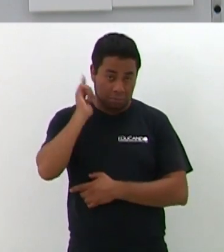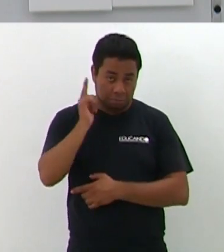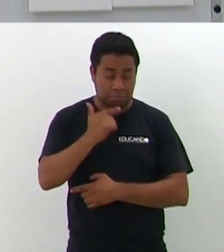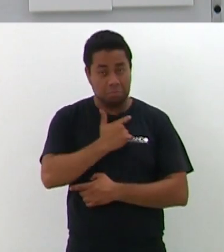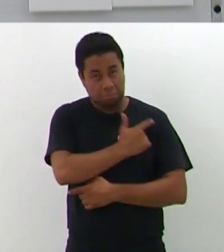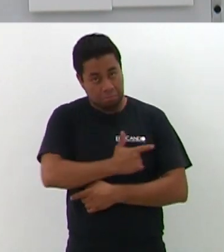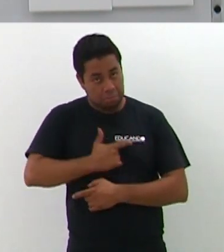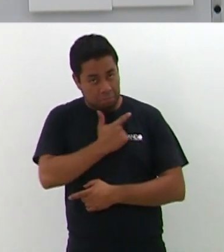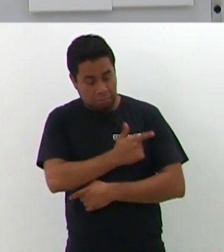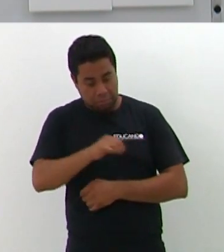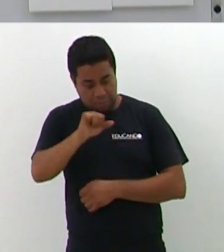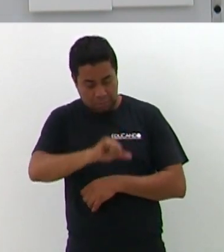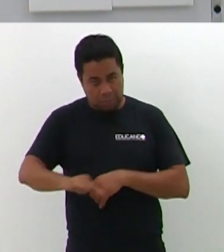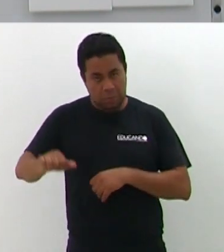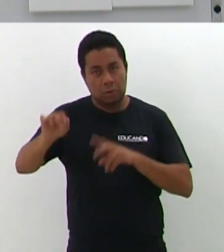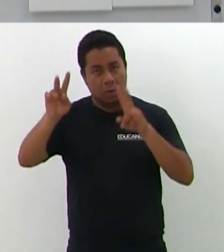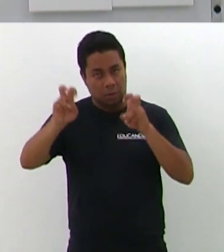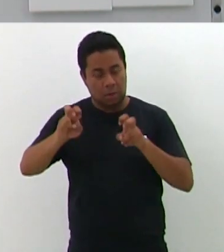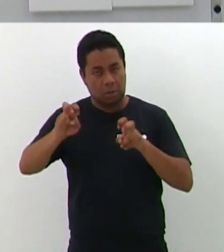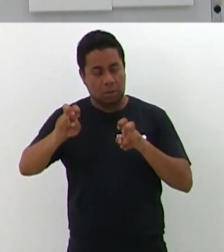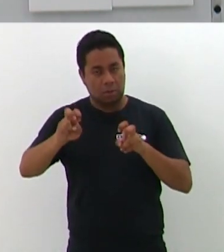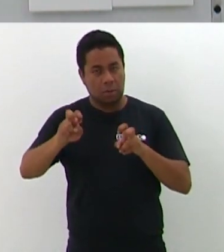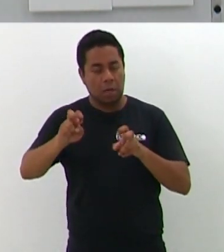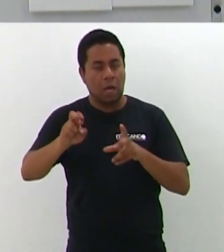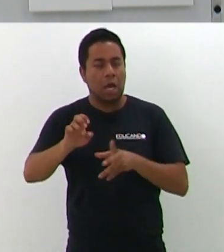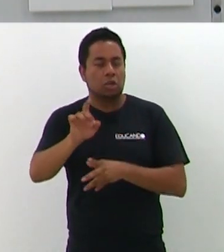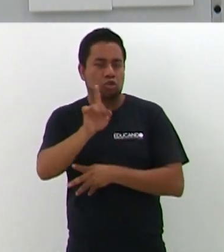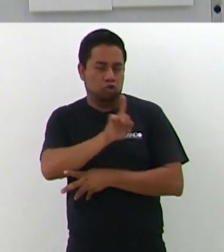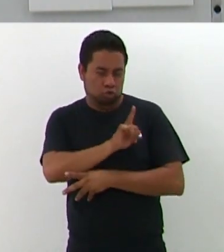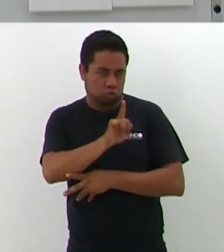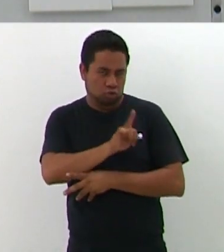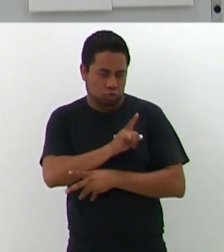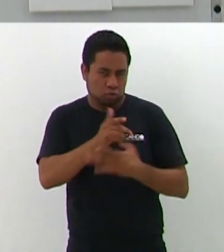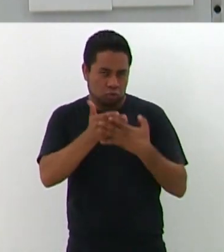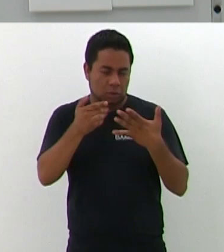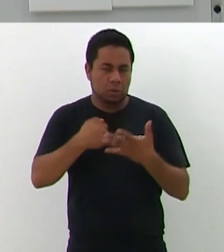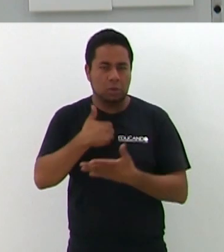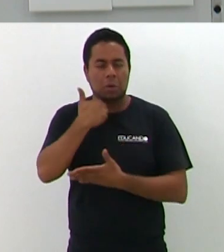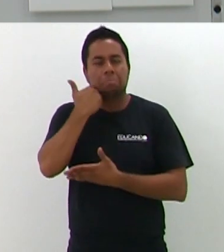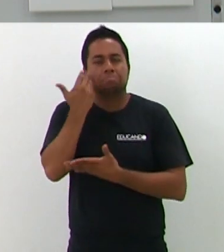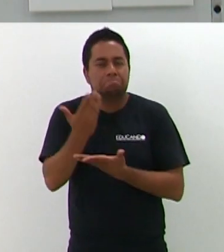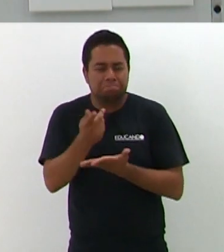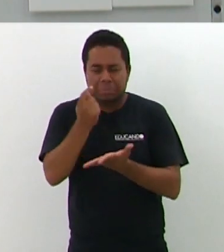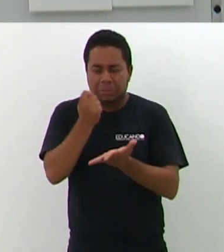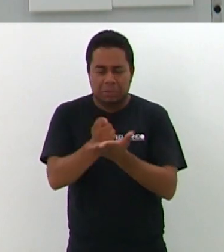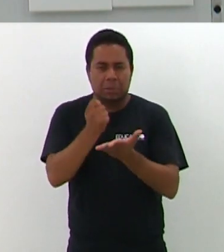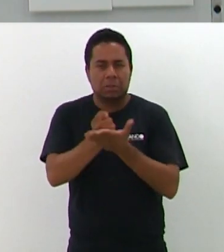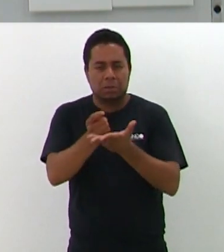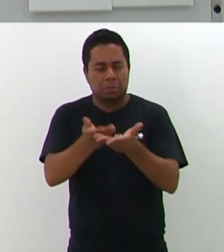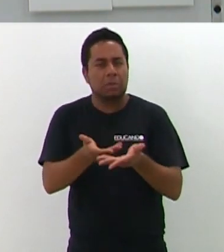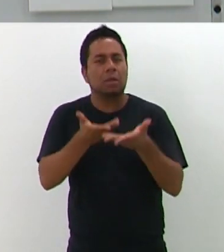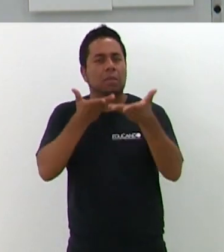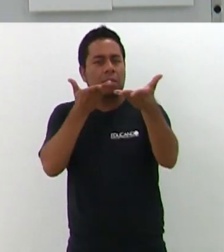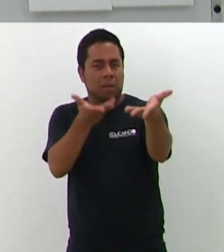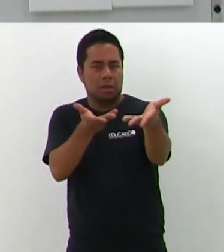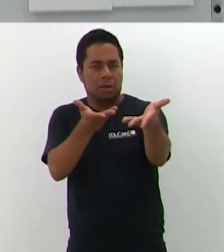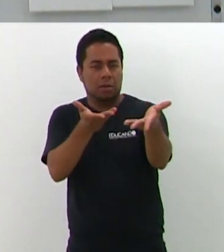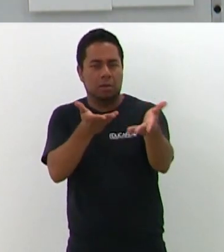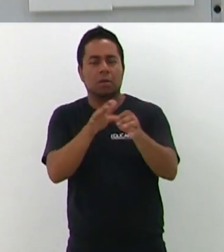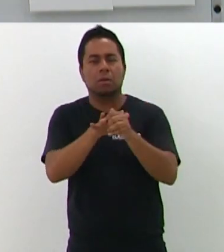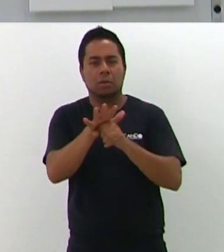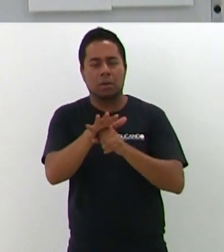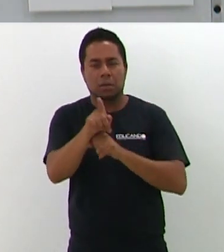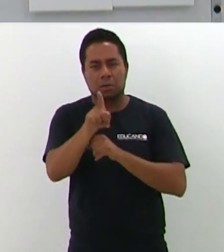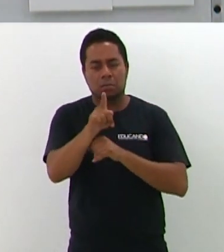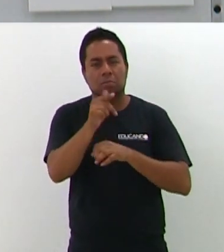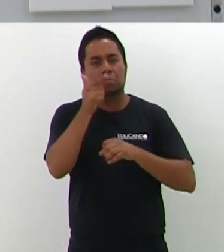gustado nuestro tema de hoy. Únicamente te voy a dejar de tarea que tú